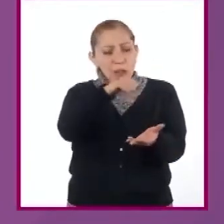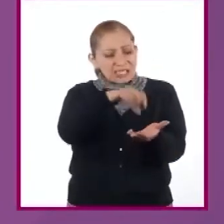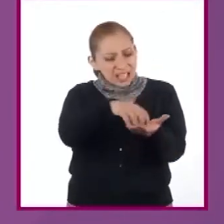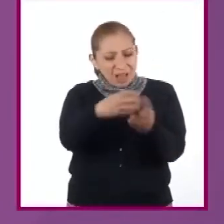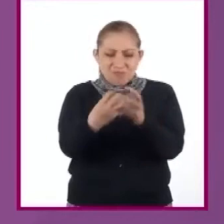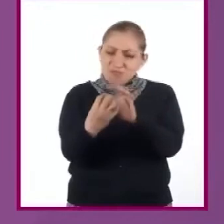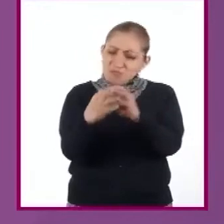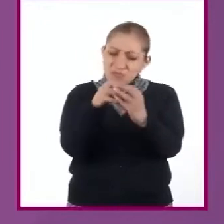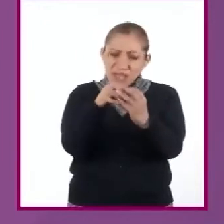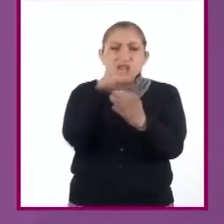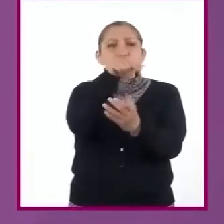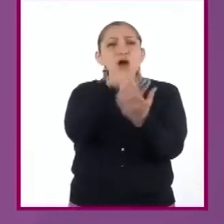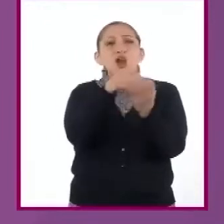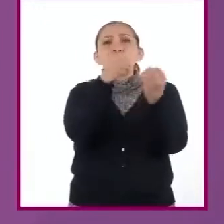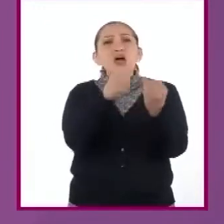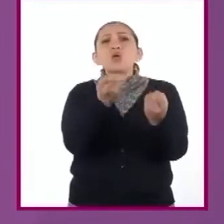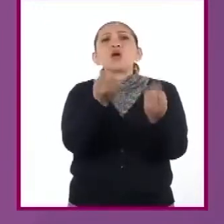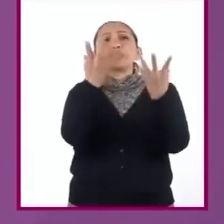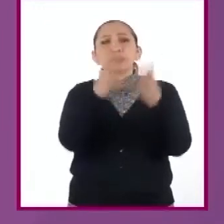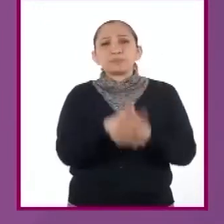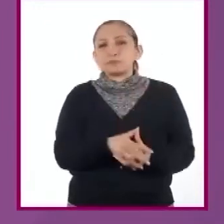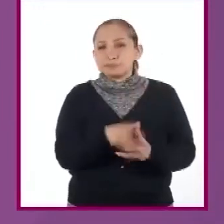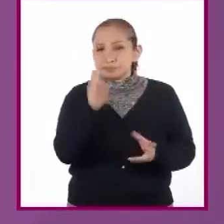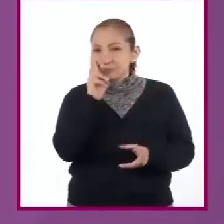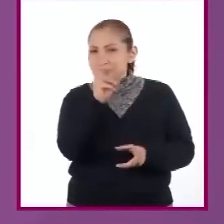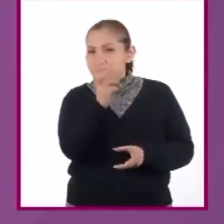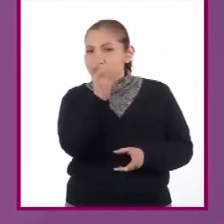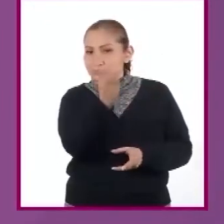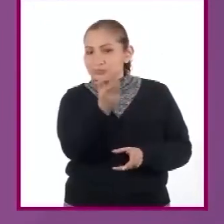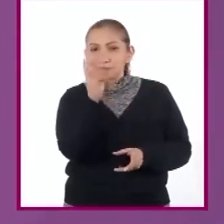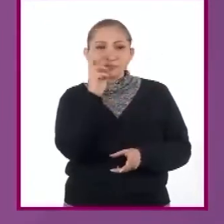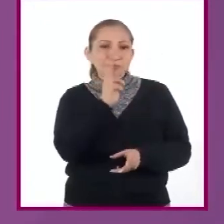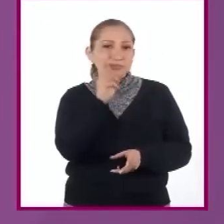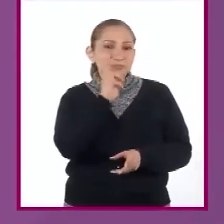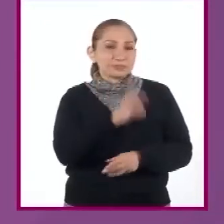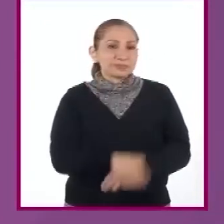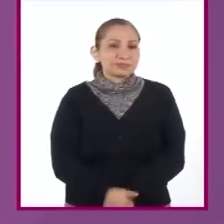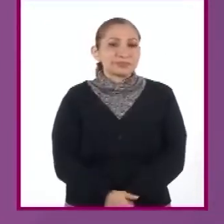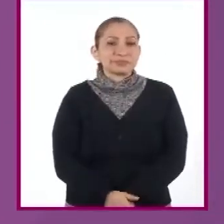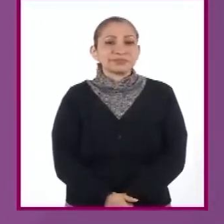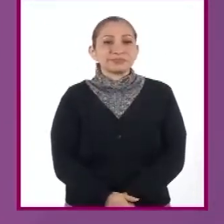y cuánto espacio ocupa? Veamos la siguiente experiencia.